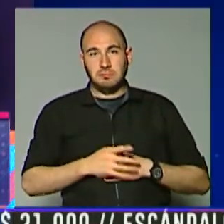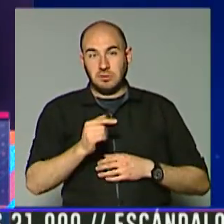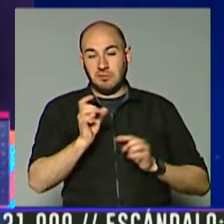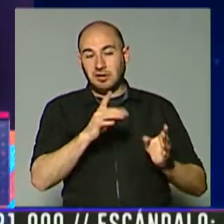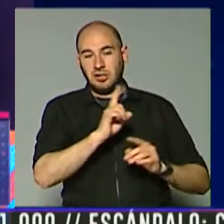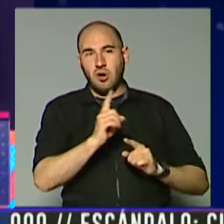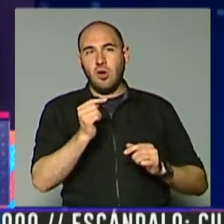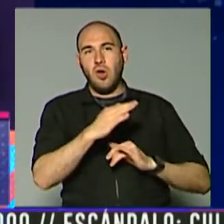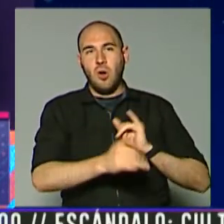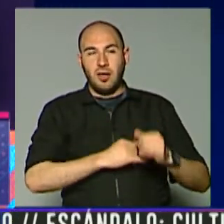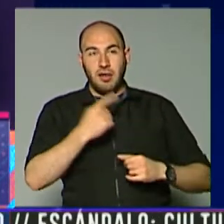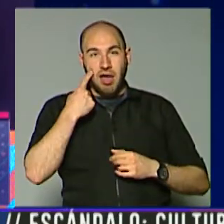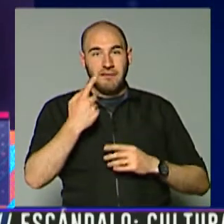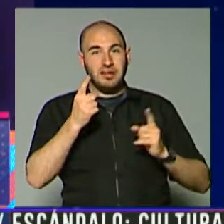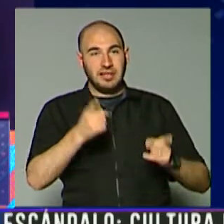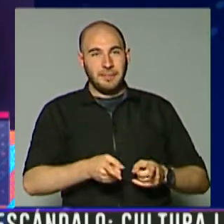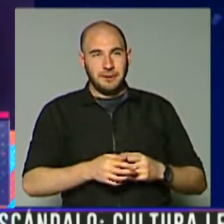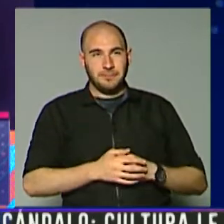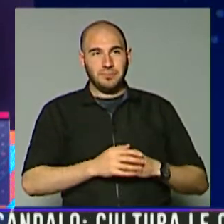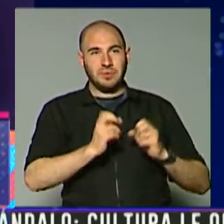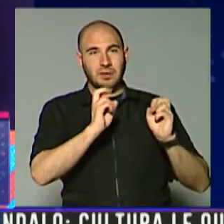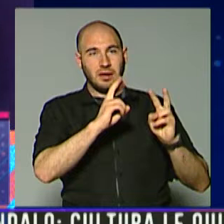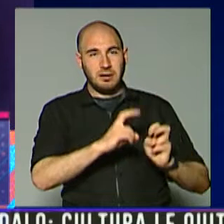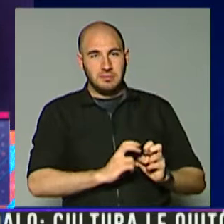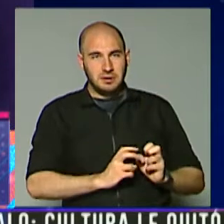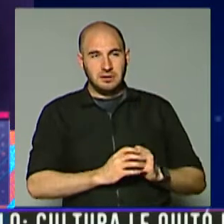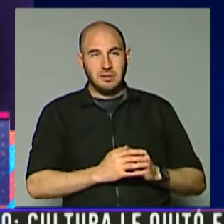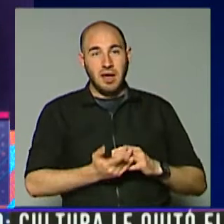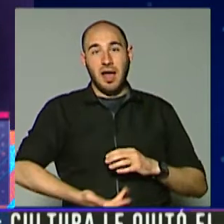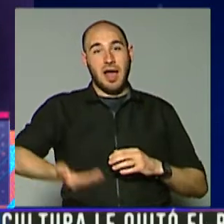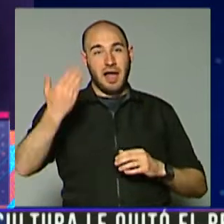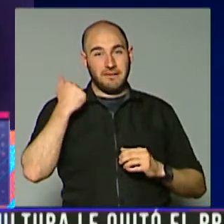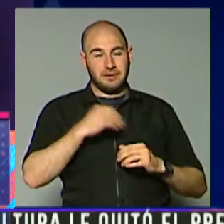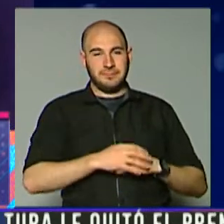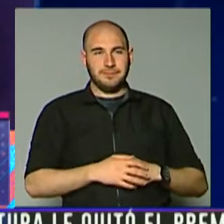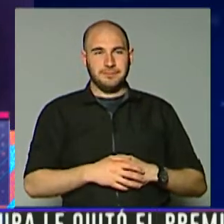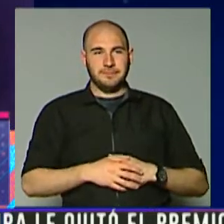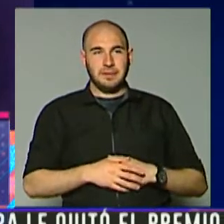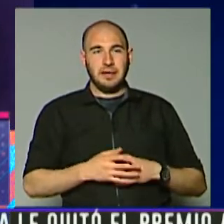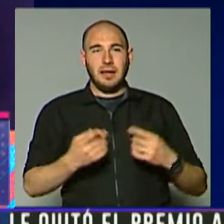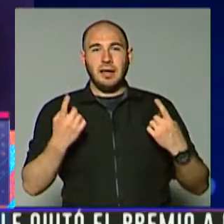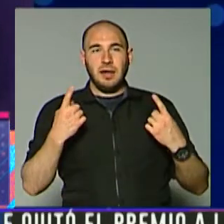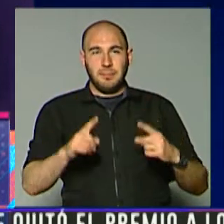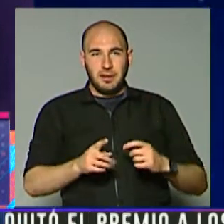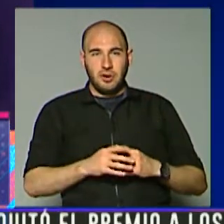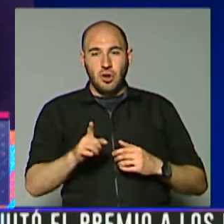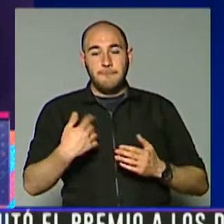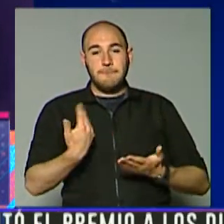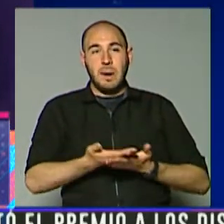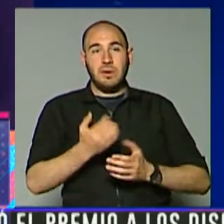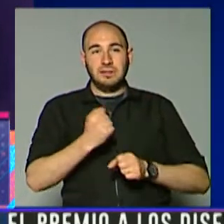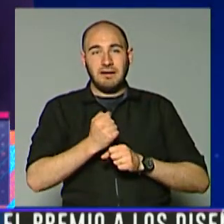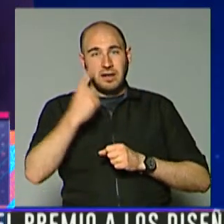cuestiono, simplemente digo que habría que también hacer una revisión para atrás de eso. Claro. Pero la verdad es que cuando uno propone un